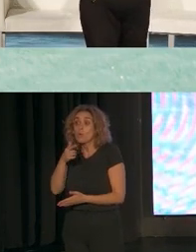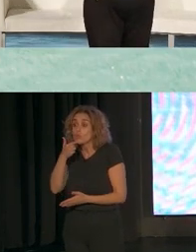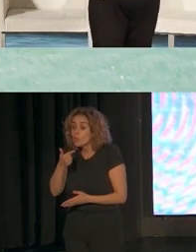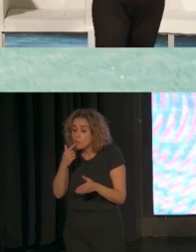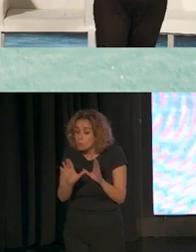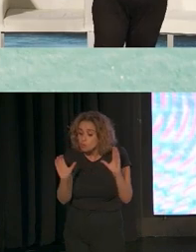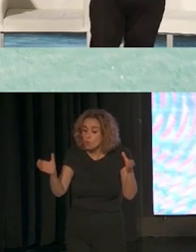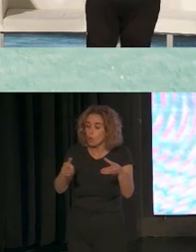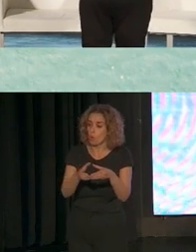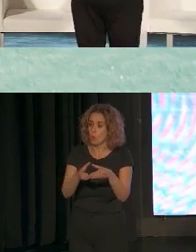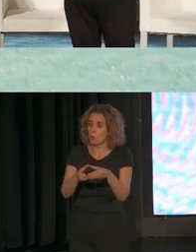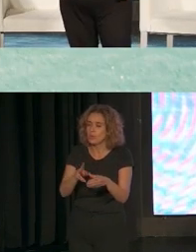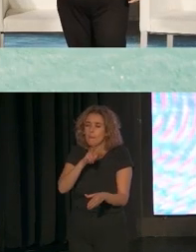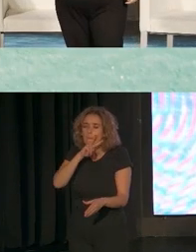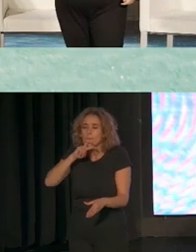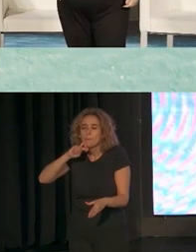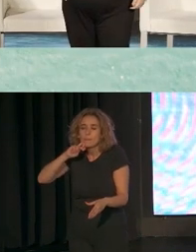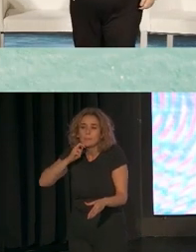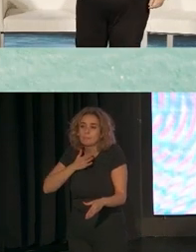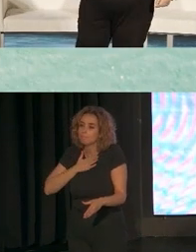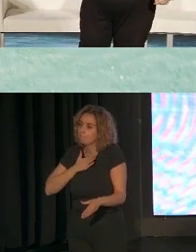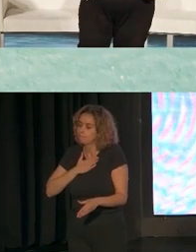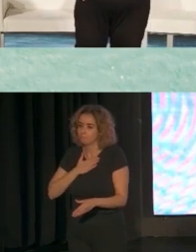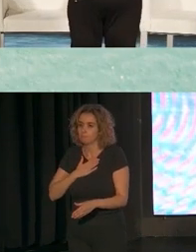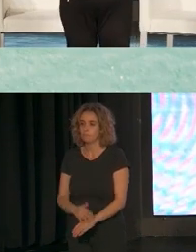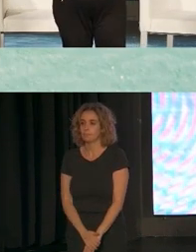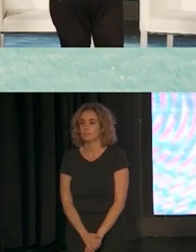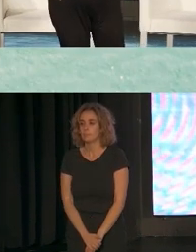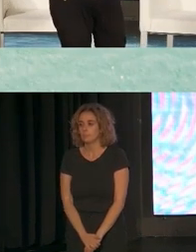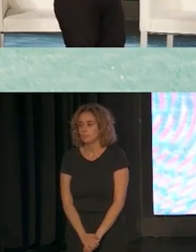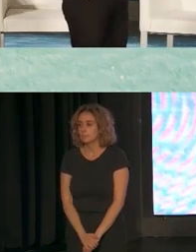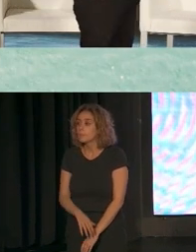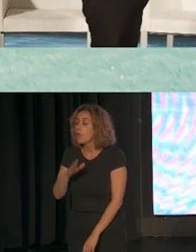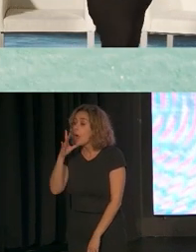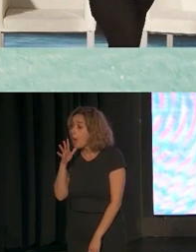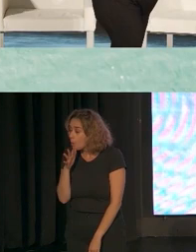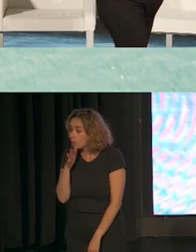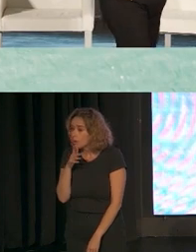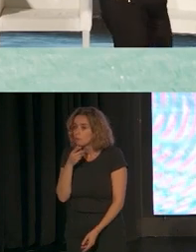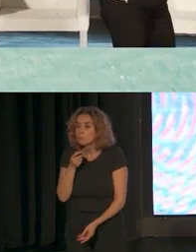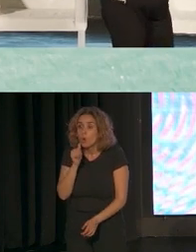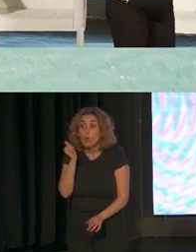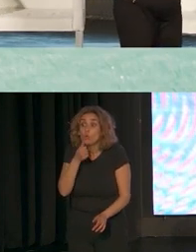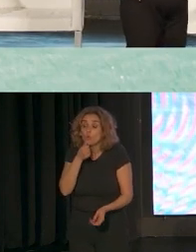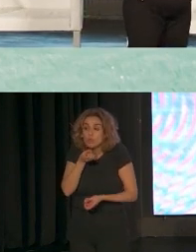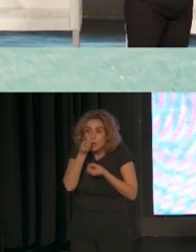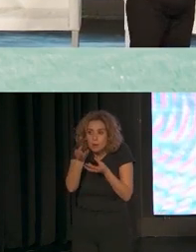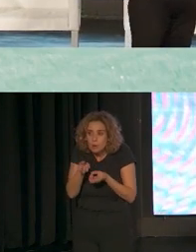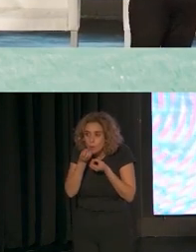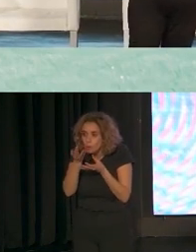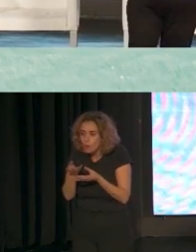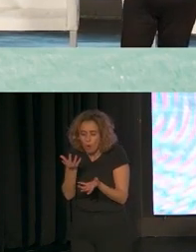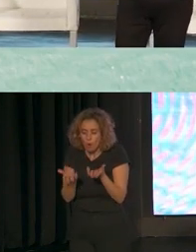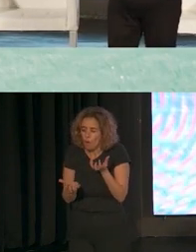comunidad es nuestro tesoro eh ahora os quiero contar un secreto que me encanta